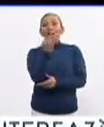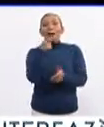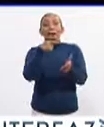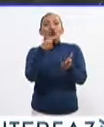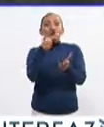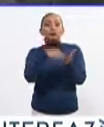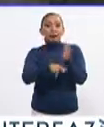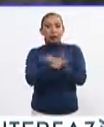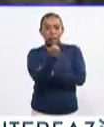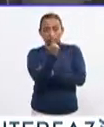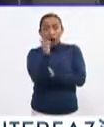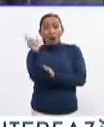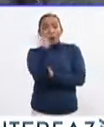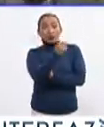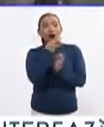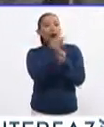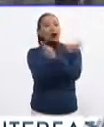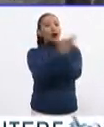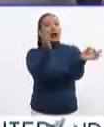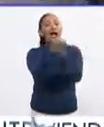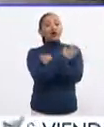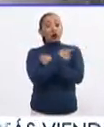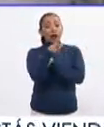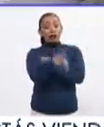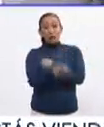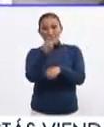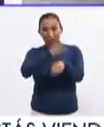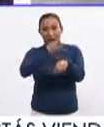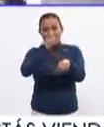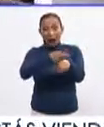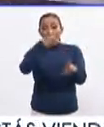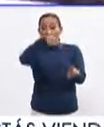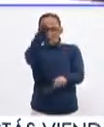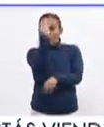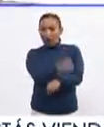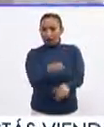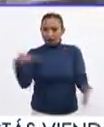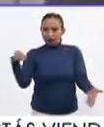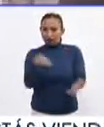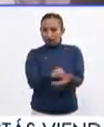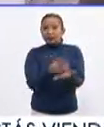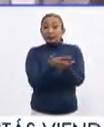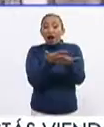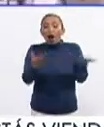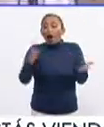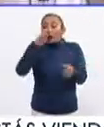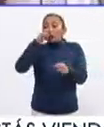de 2012, cuando se declaró a la educación media superior como obligatoria